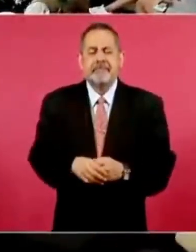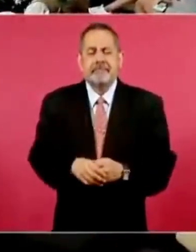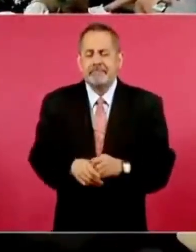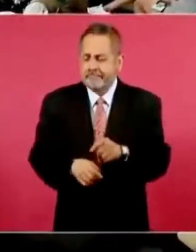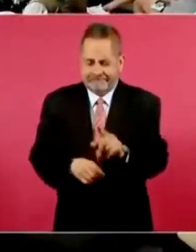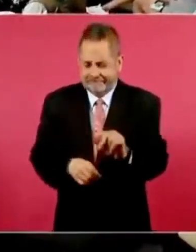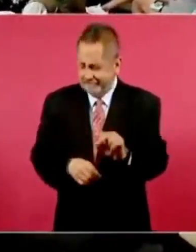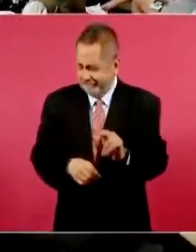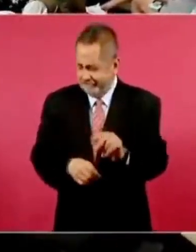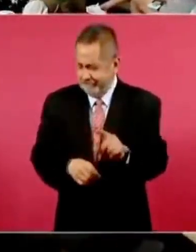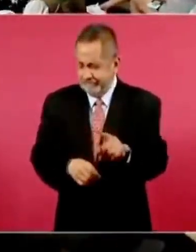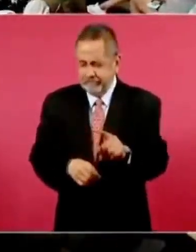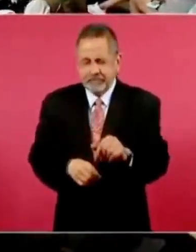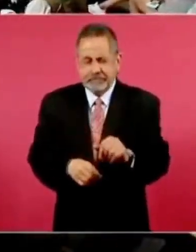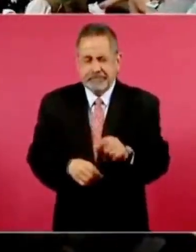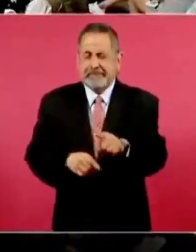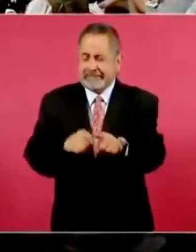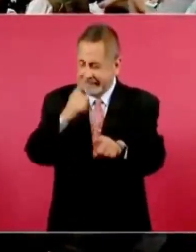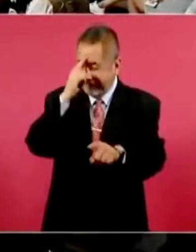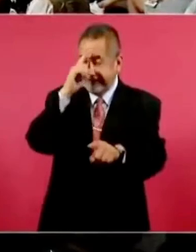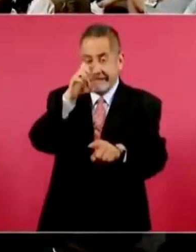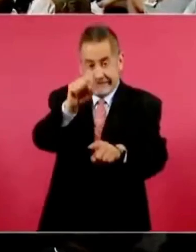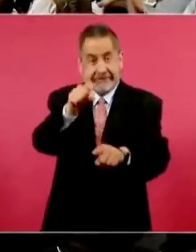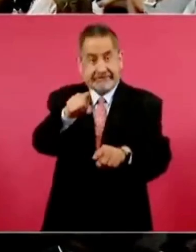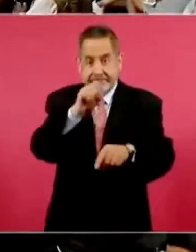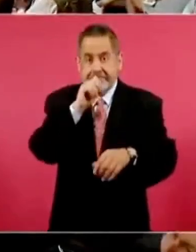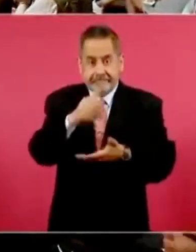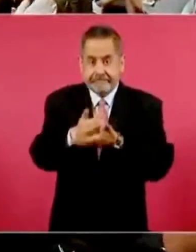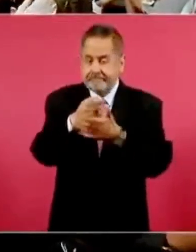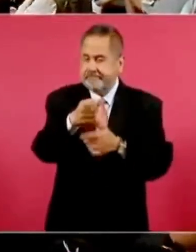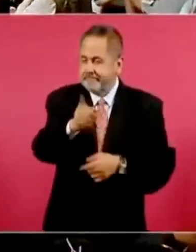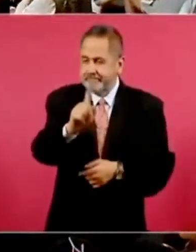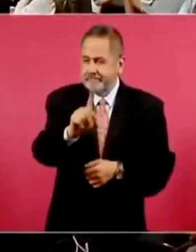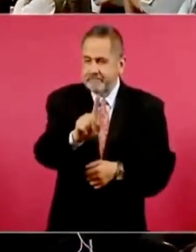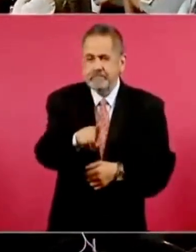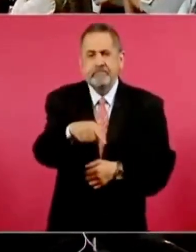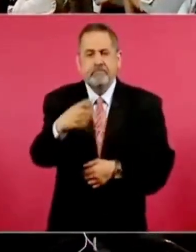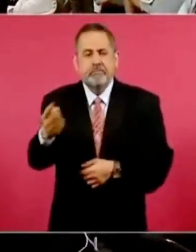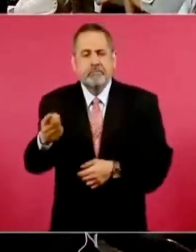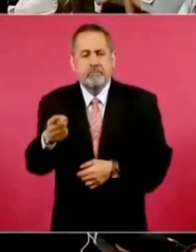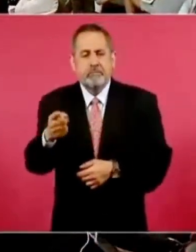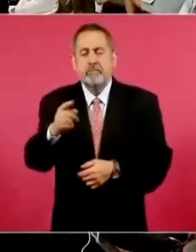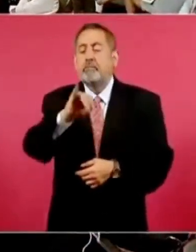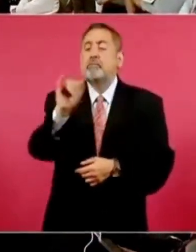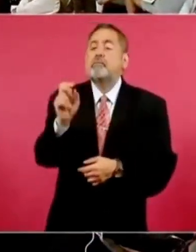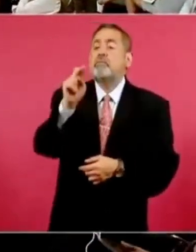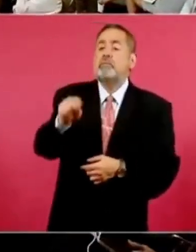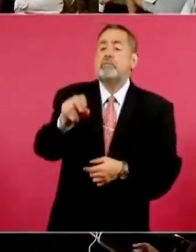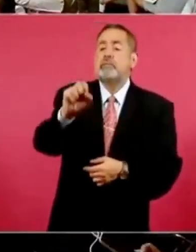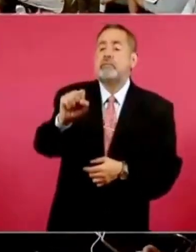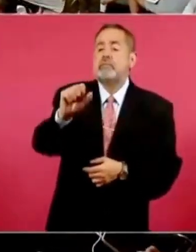No, sí, Camilo y Ponciano, pero Juan Saravia.